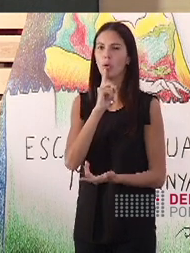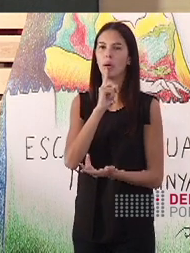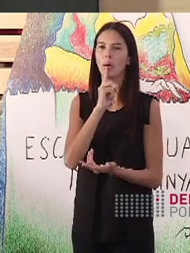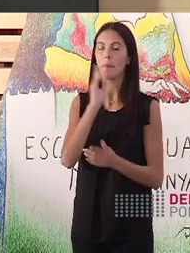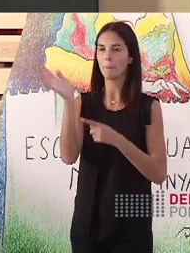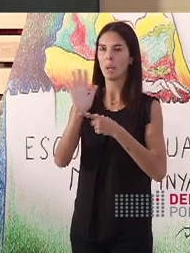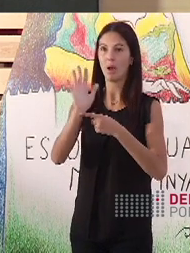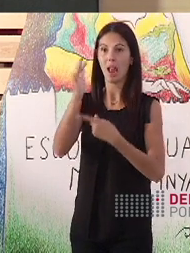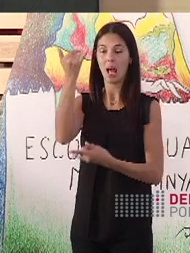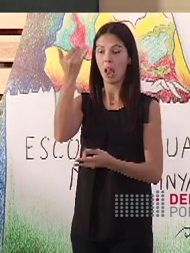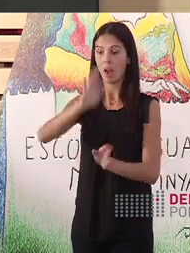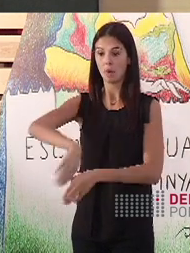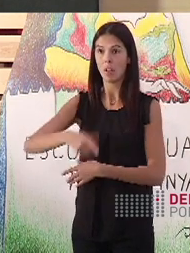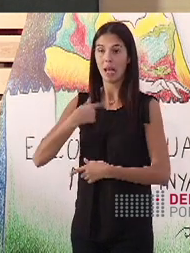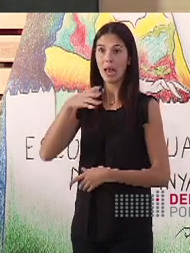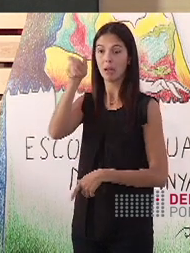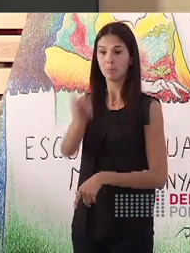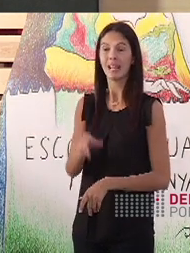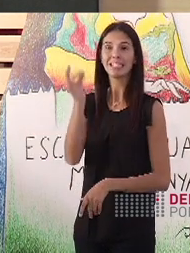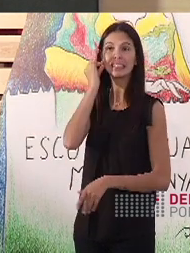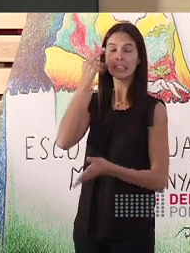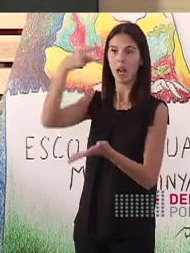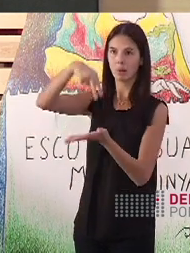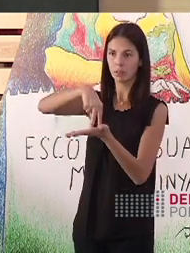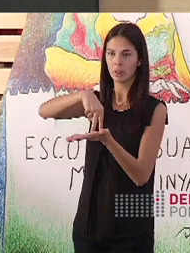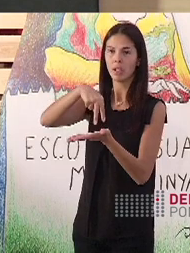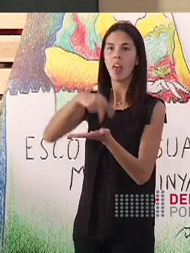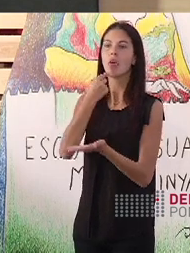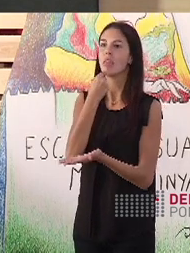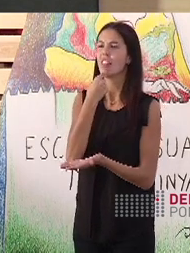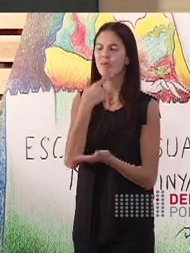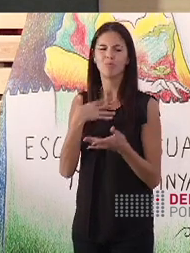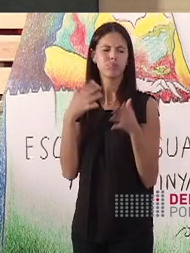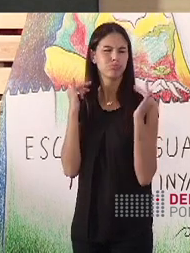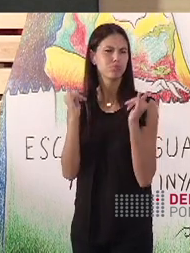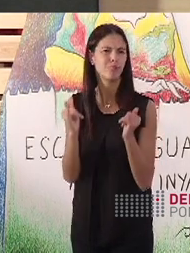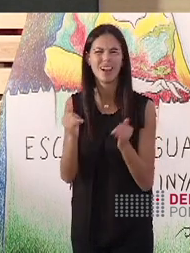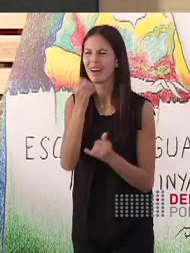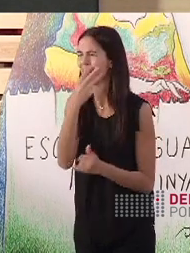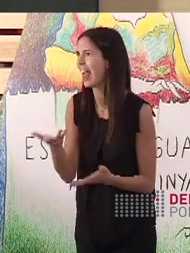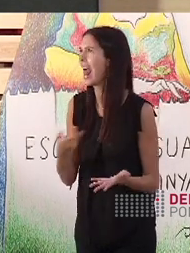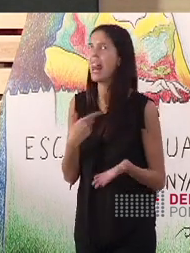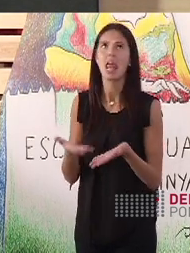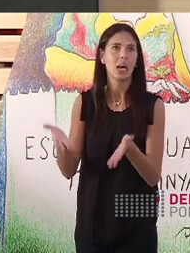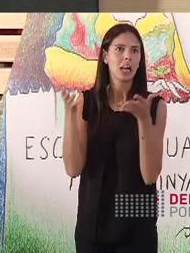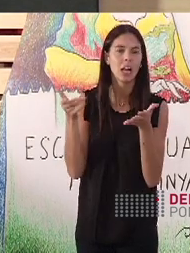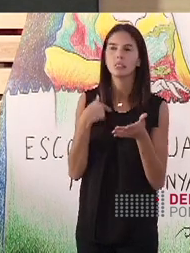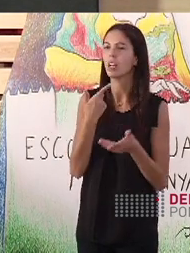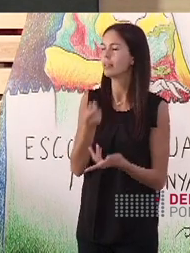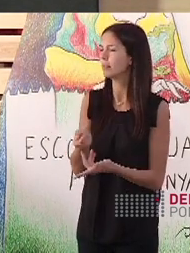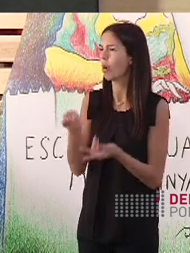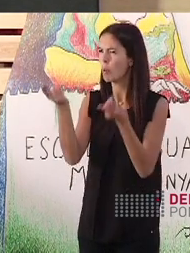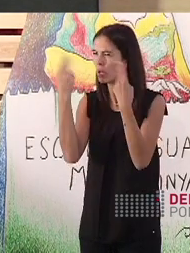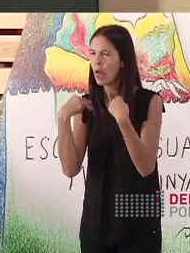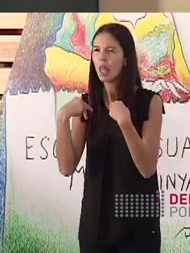al final de la película, pues aparece ella, aparece la chica, y dice que se lo ha pasado fenomenal, que le encanta, que a ella le encanta ser vejada,